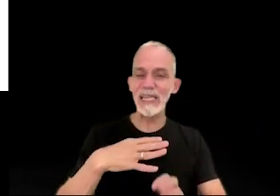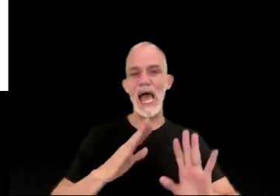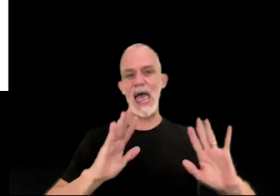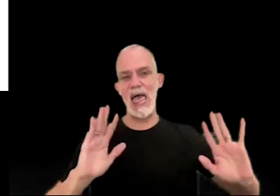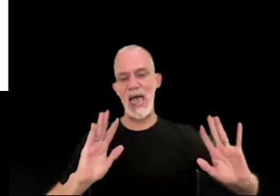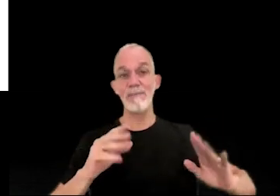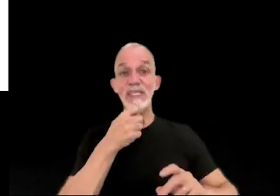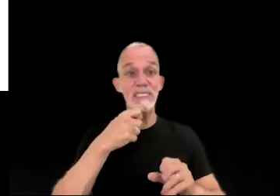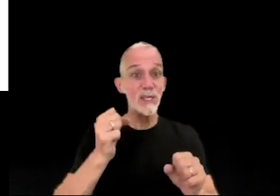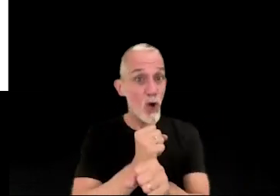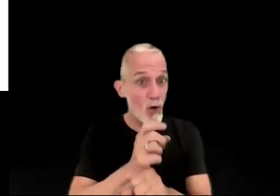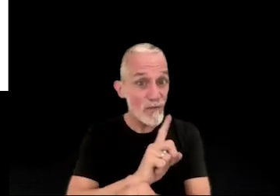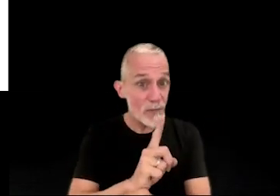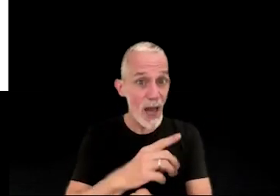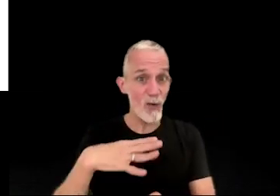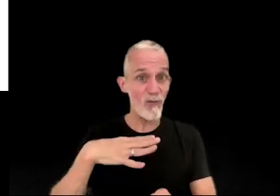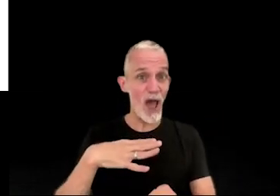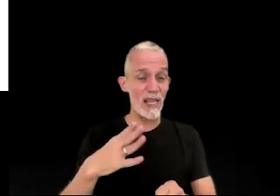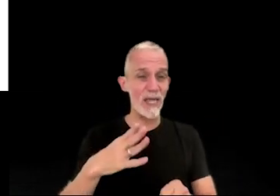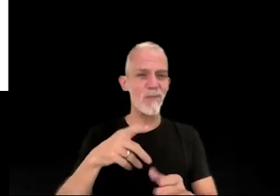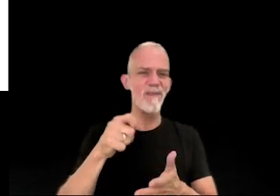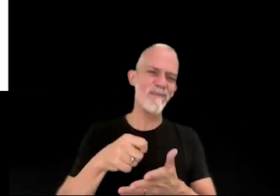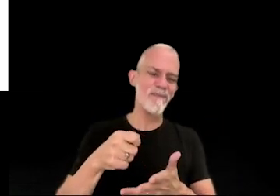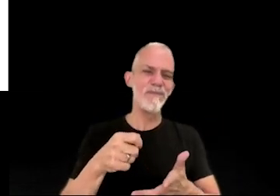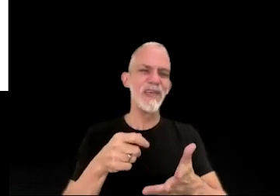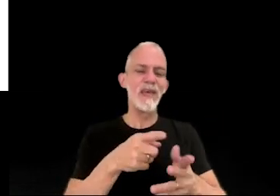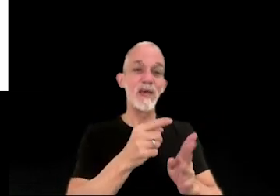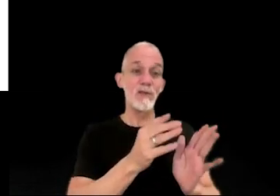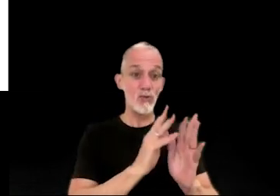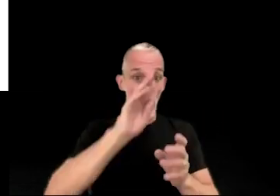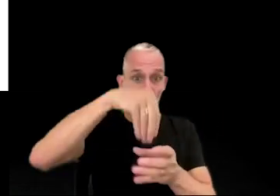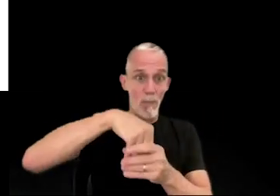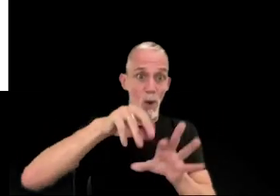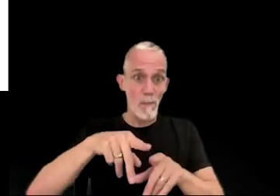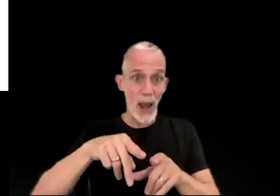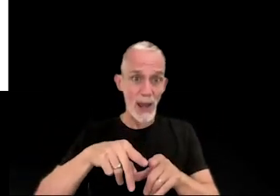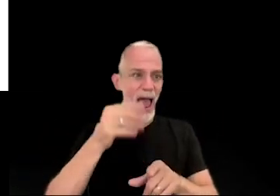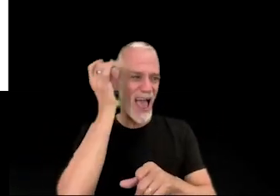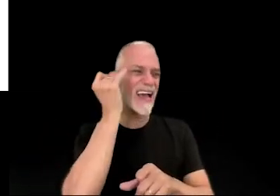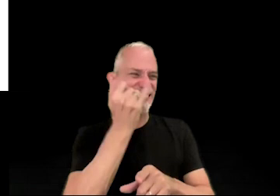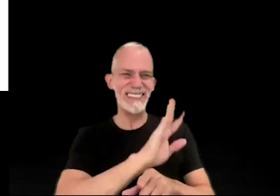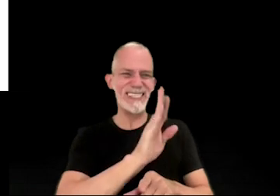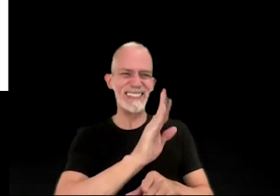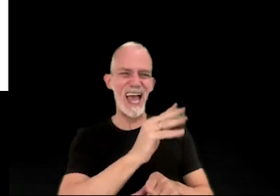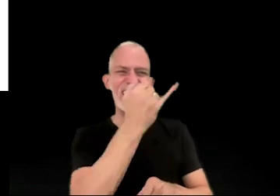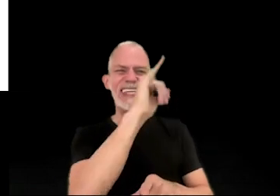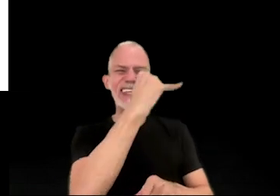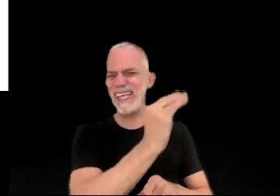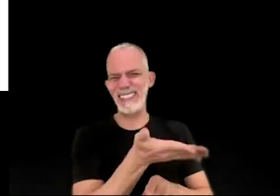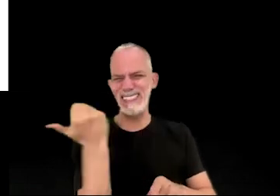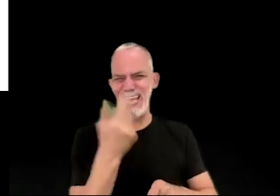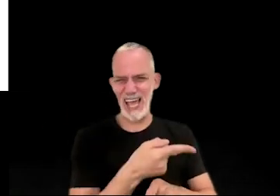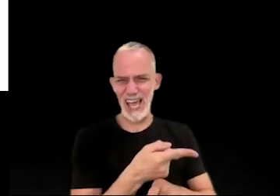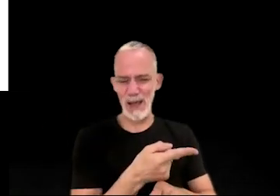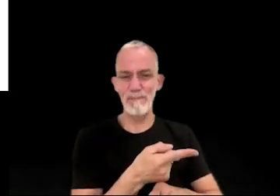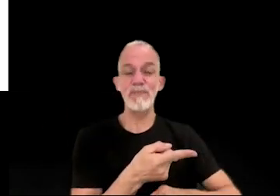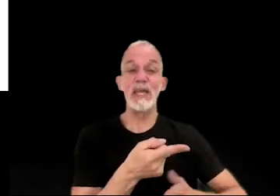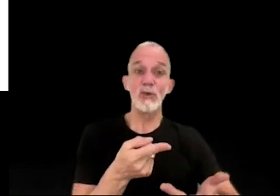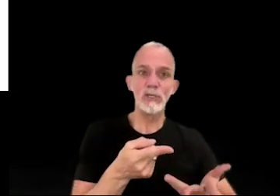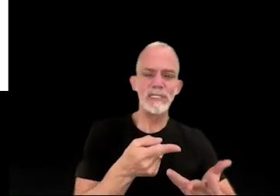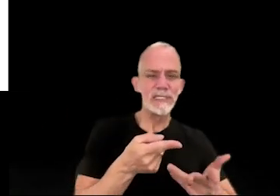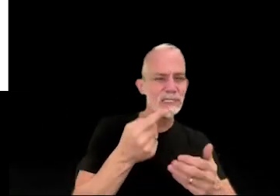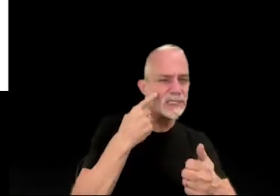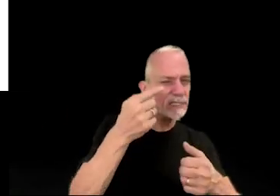firme hoy y la incorporo en un plan de facilidades, queda condonada. Entonces, el análisis, en